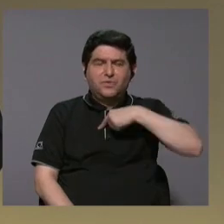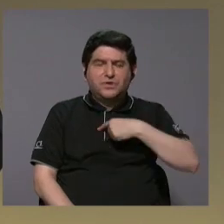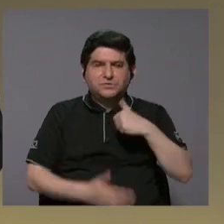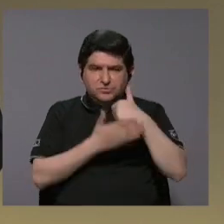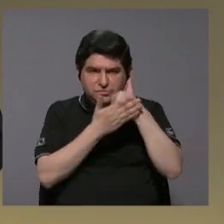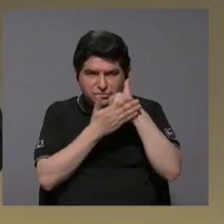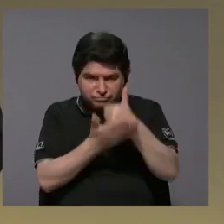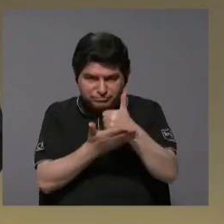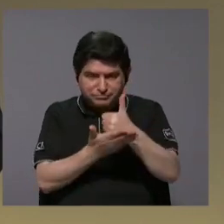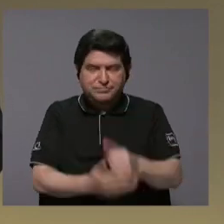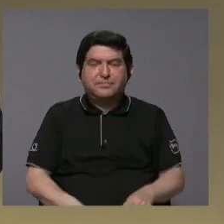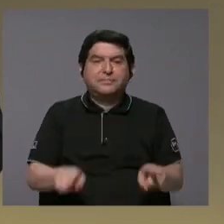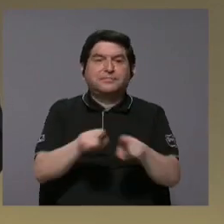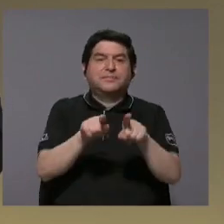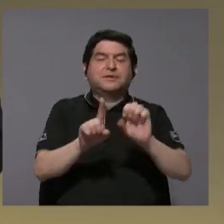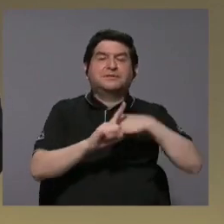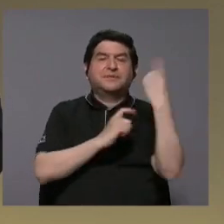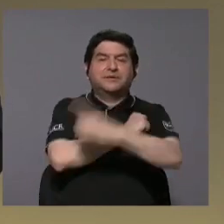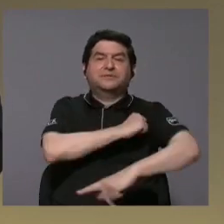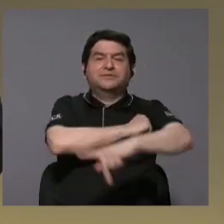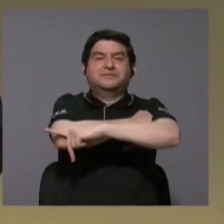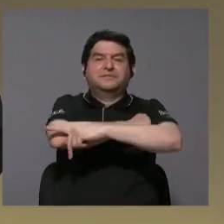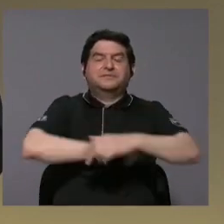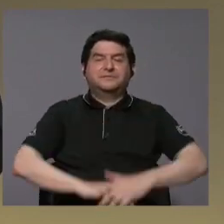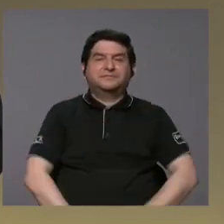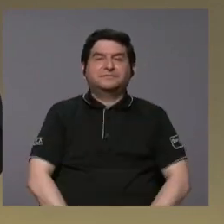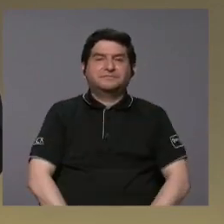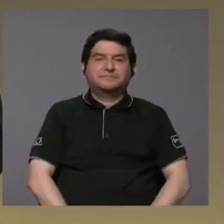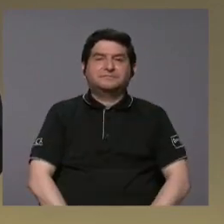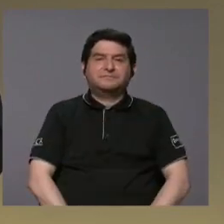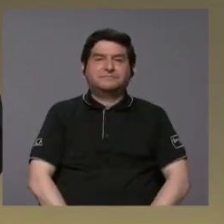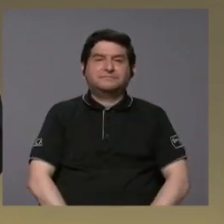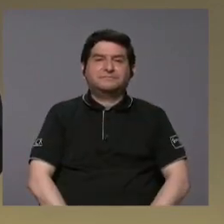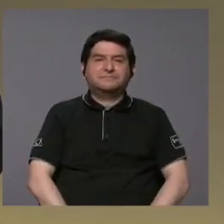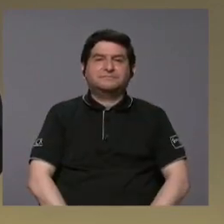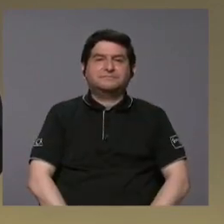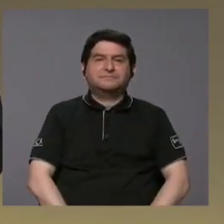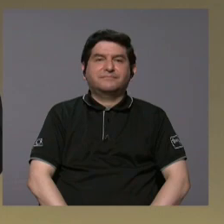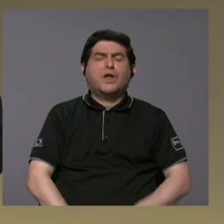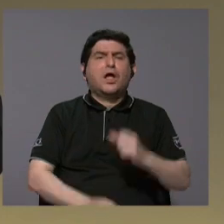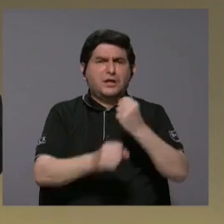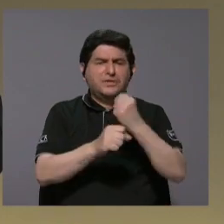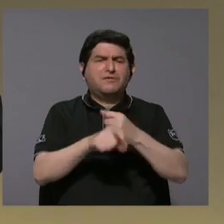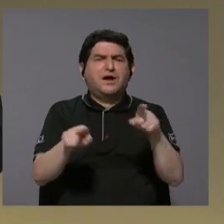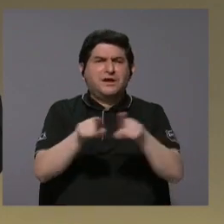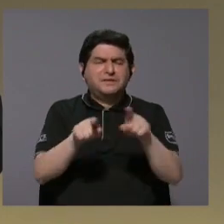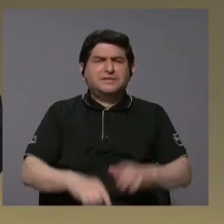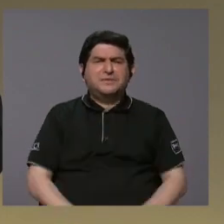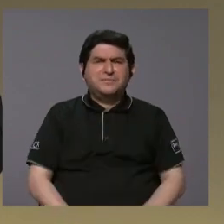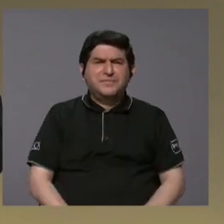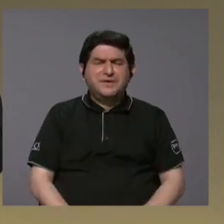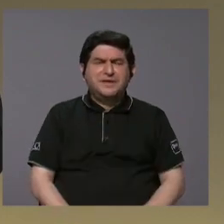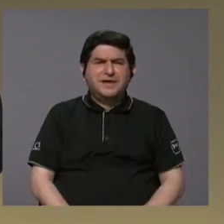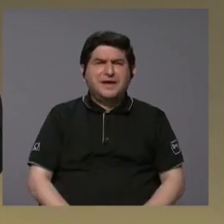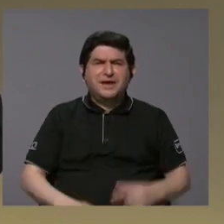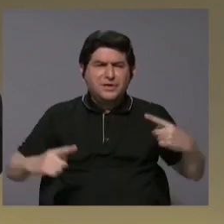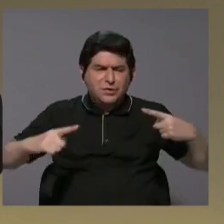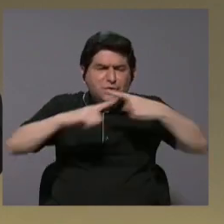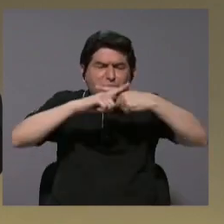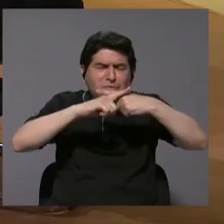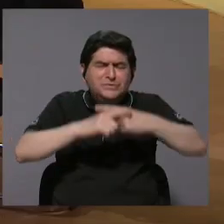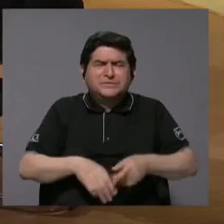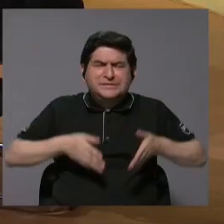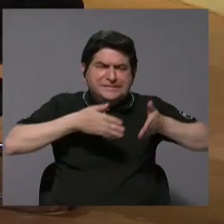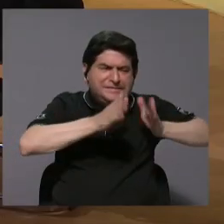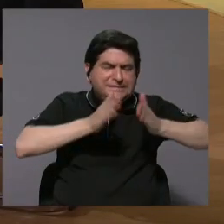también para el Estado de la Nación. Entonces, también hemos trabajado choques viales y el costo económico de los choques